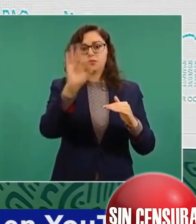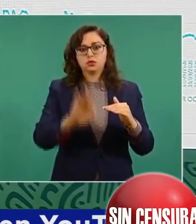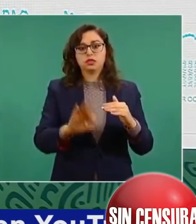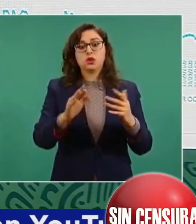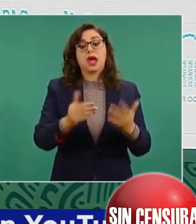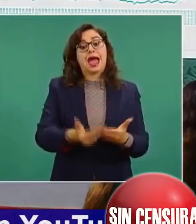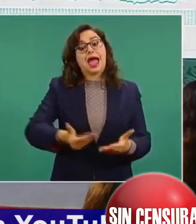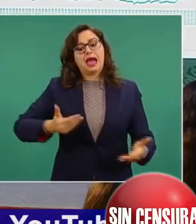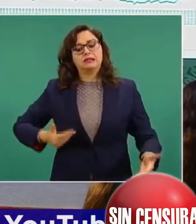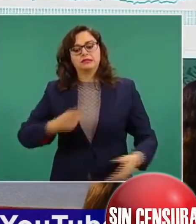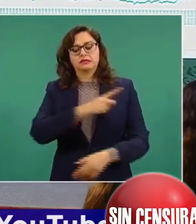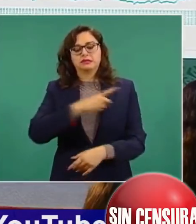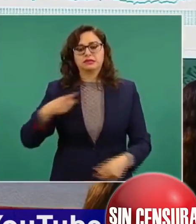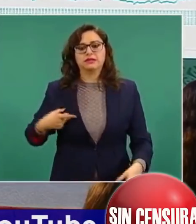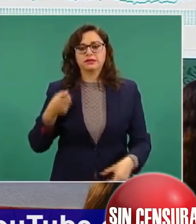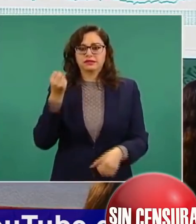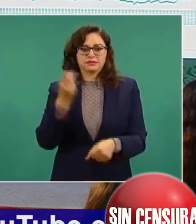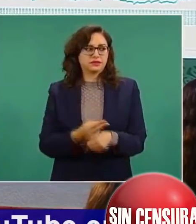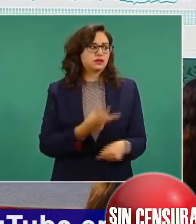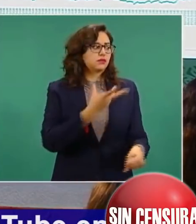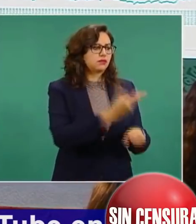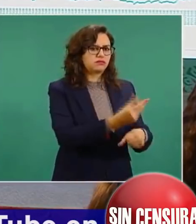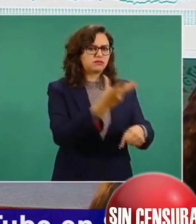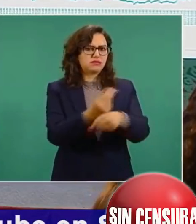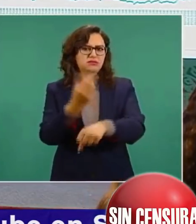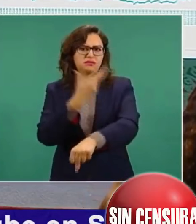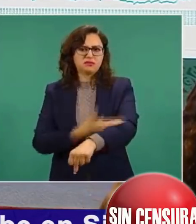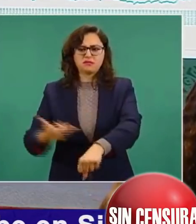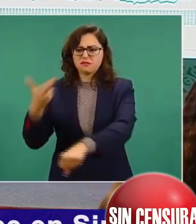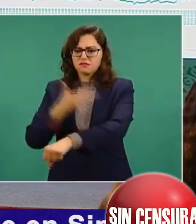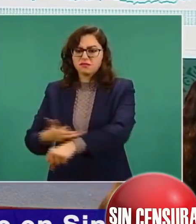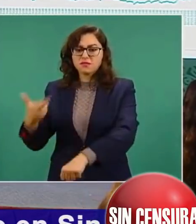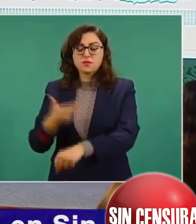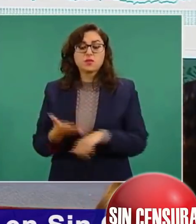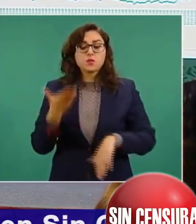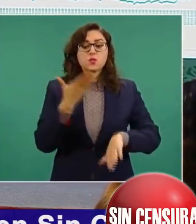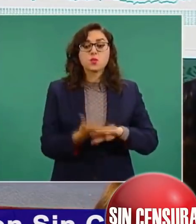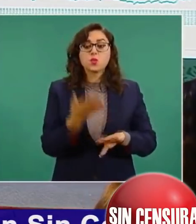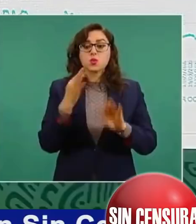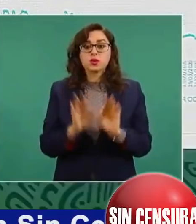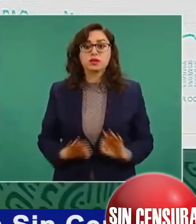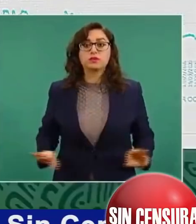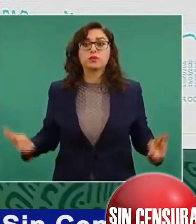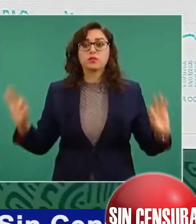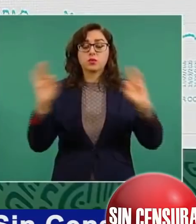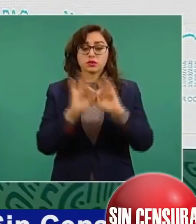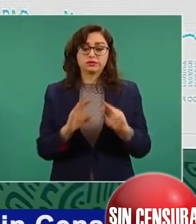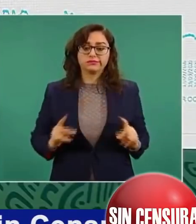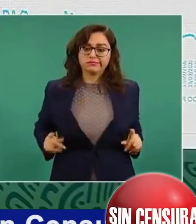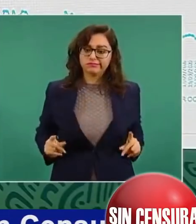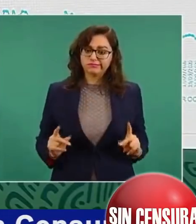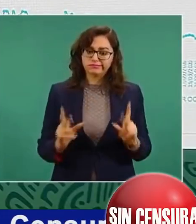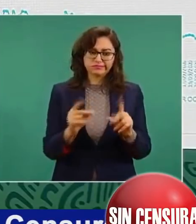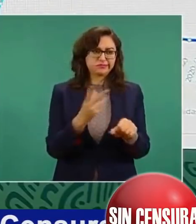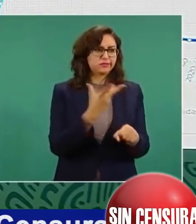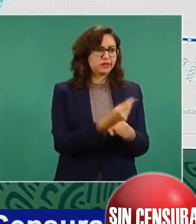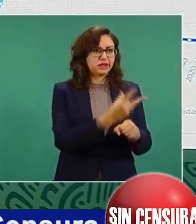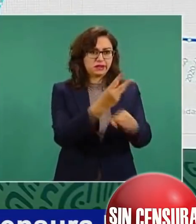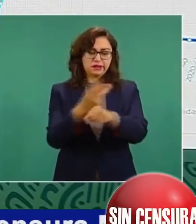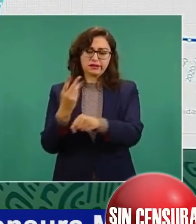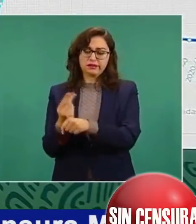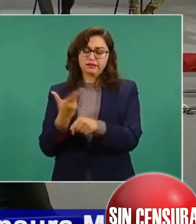Entonces ahí donde hay eso es muy muy importante tener mayor capacidad en las acciones de salud pública. La